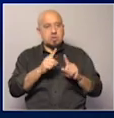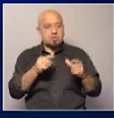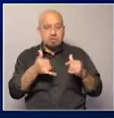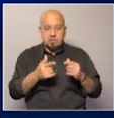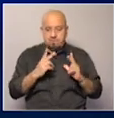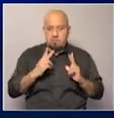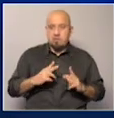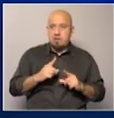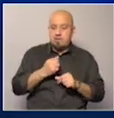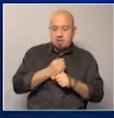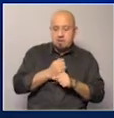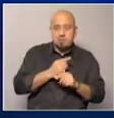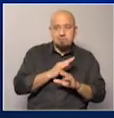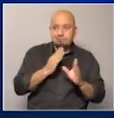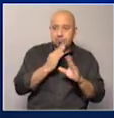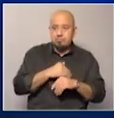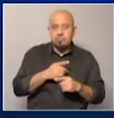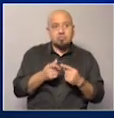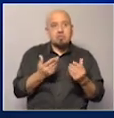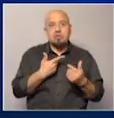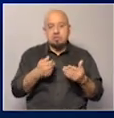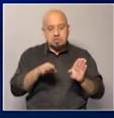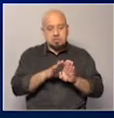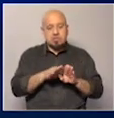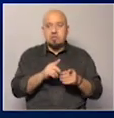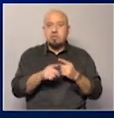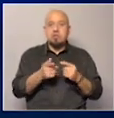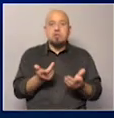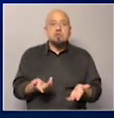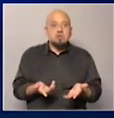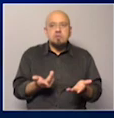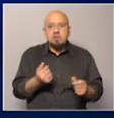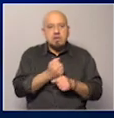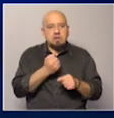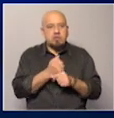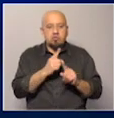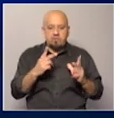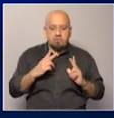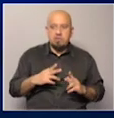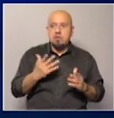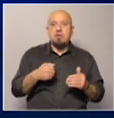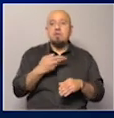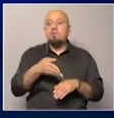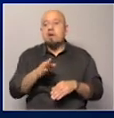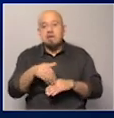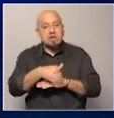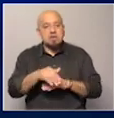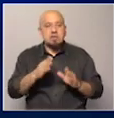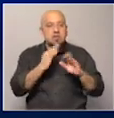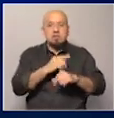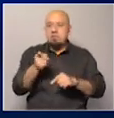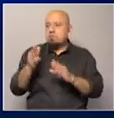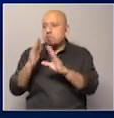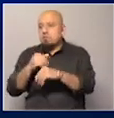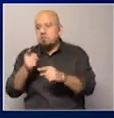cuando realmente se les cierra el negocio el chiringuito que decimos a españa de no poder salir a la calle el confinamiento parcial o total que han